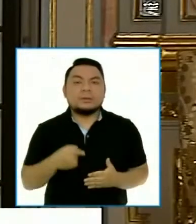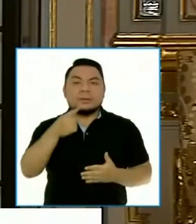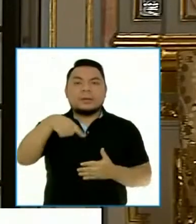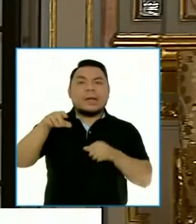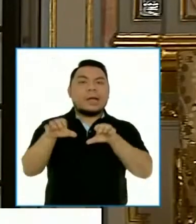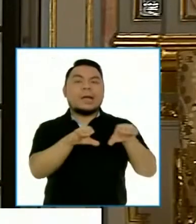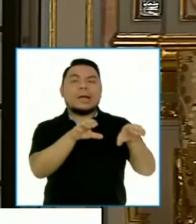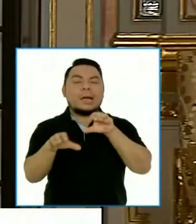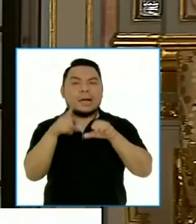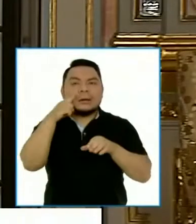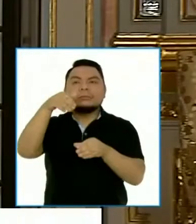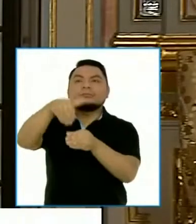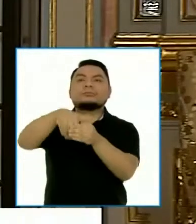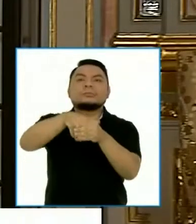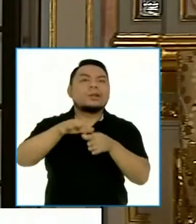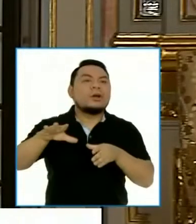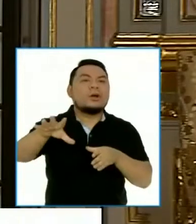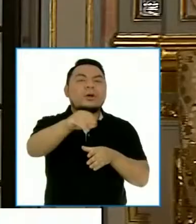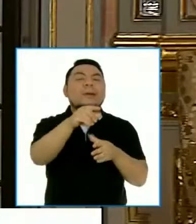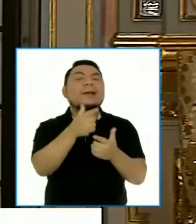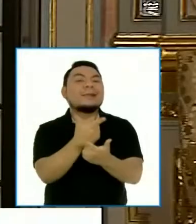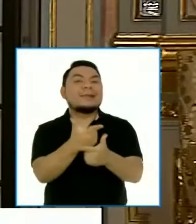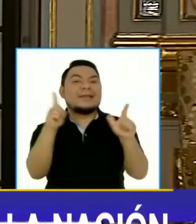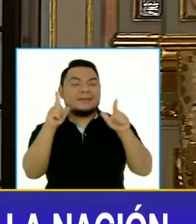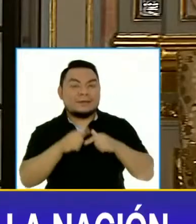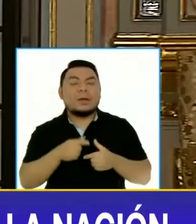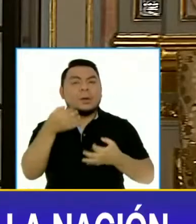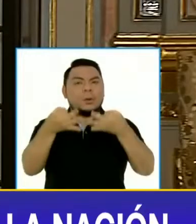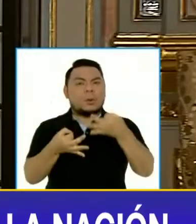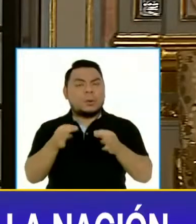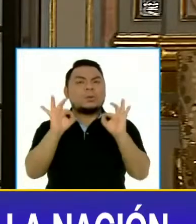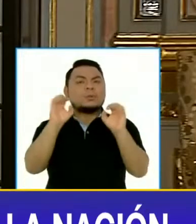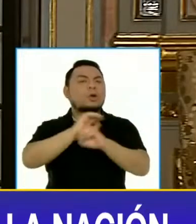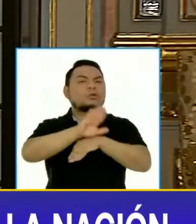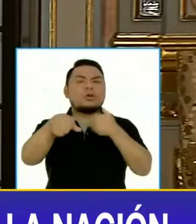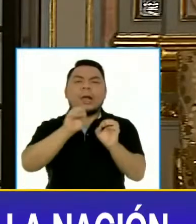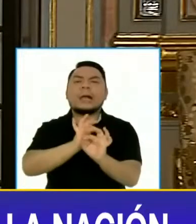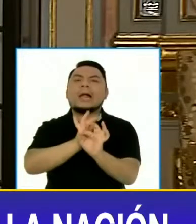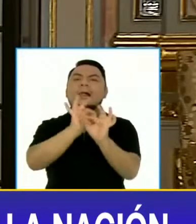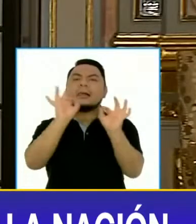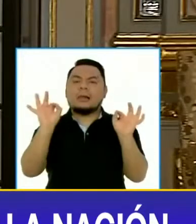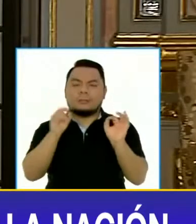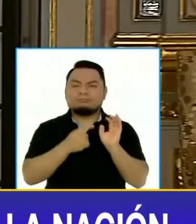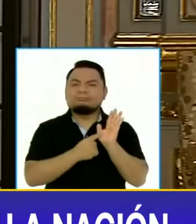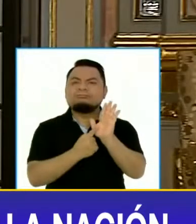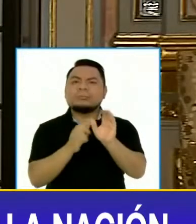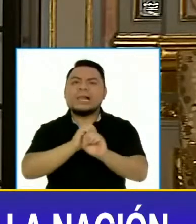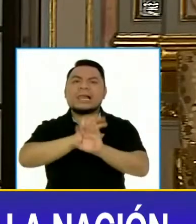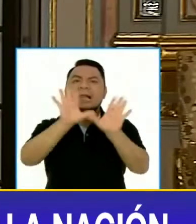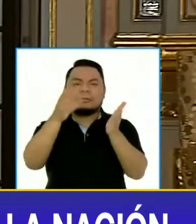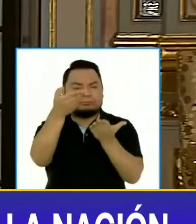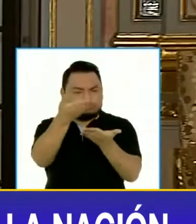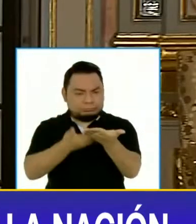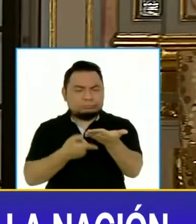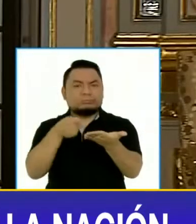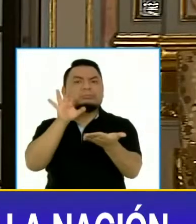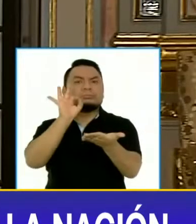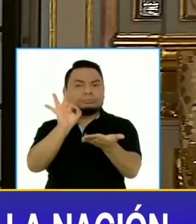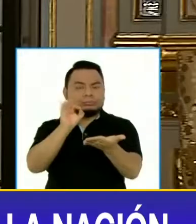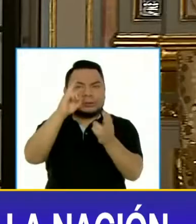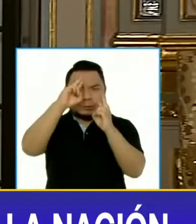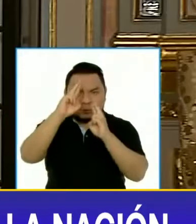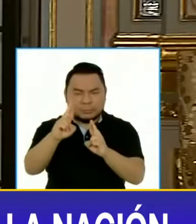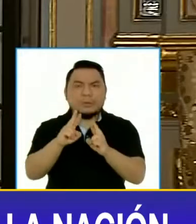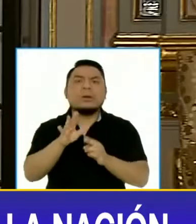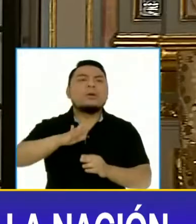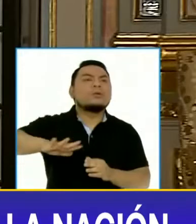la realización de elecciones generales libres, justas y transparentes, en las que se respete